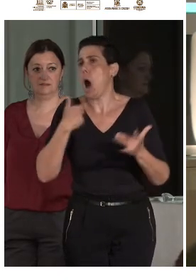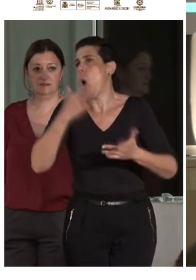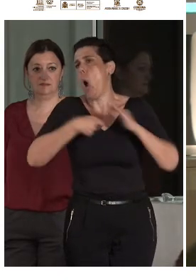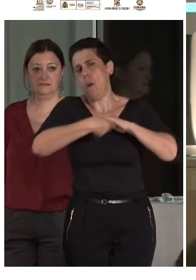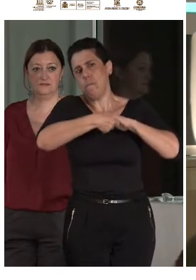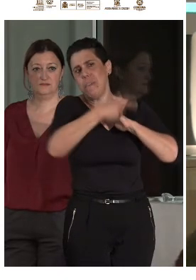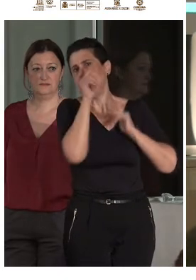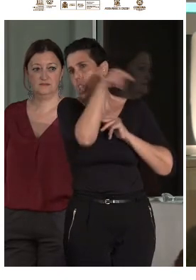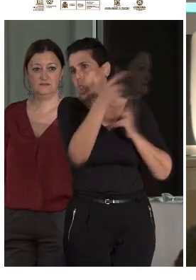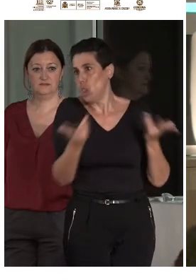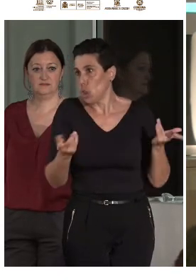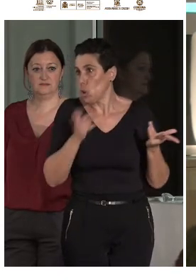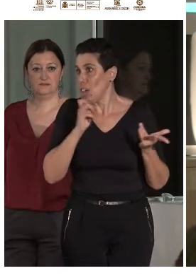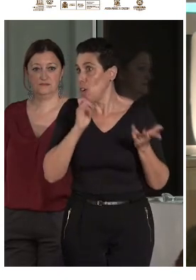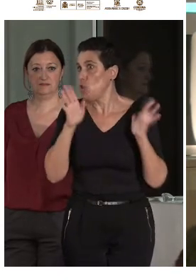o...?